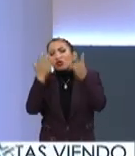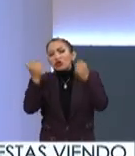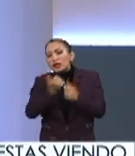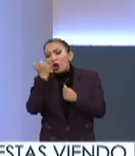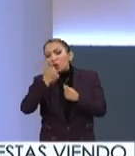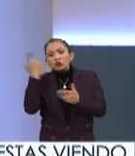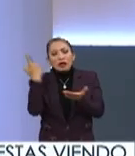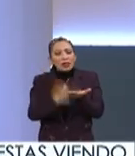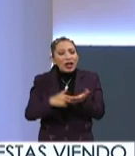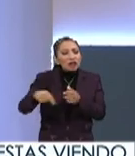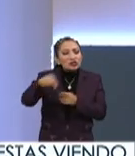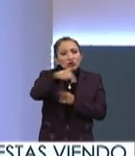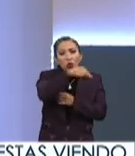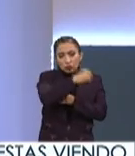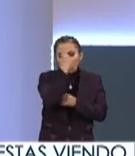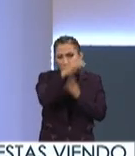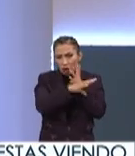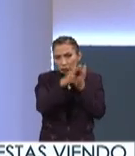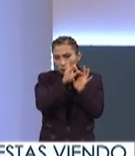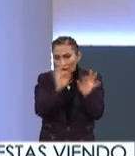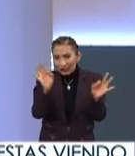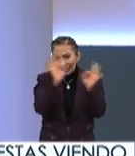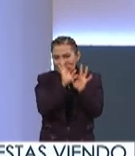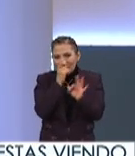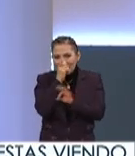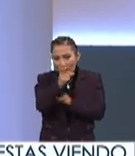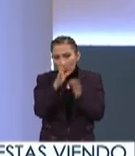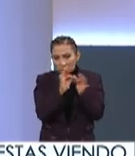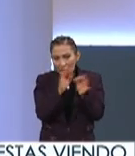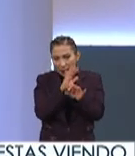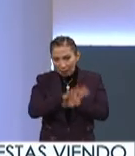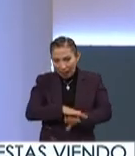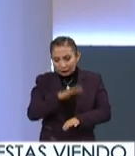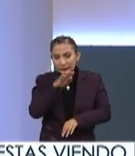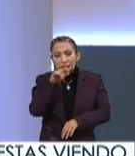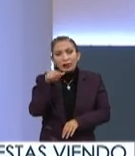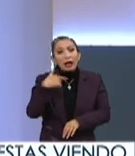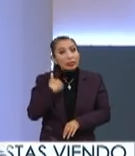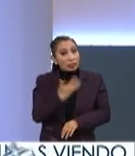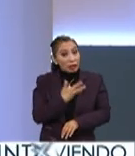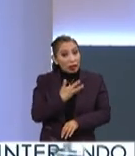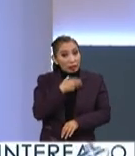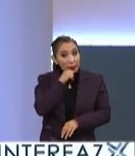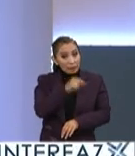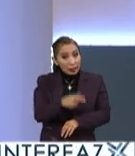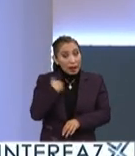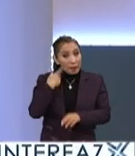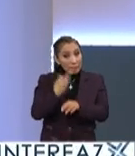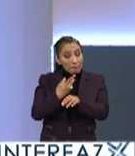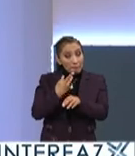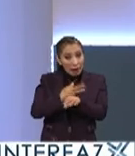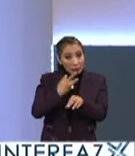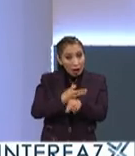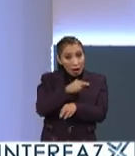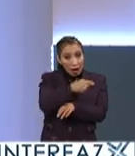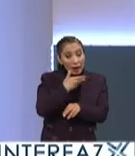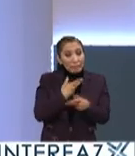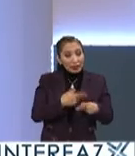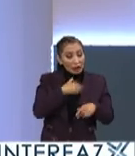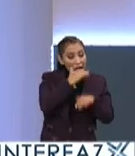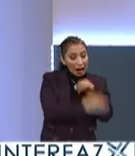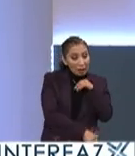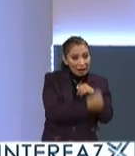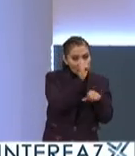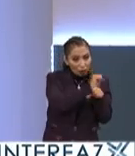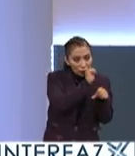¿Cuántos estudiantes cuentan? Y un dato muy importante que me gustaría que nos explicara es que también cuentan con nivel bachillerato, es decir, personas que